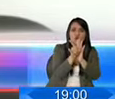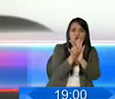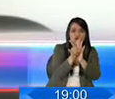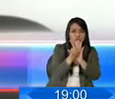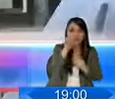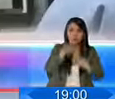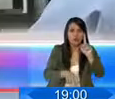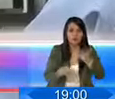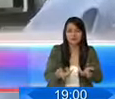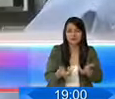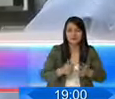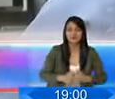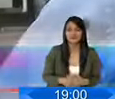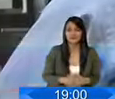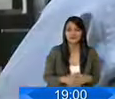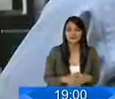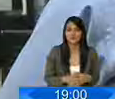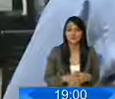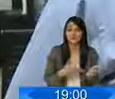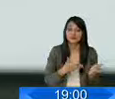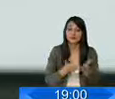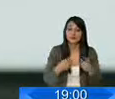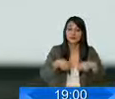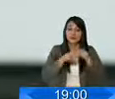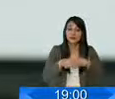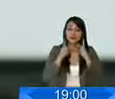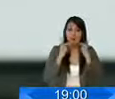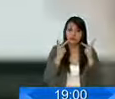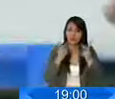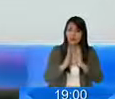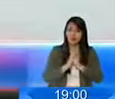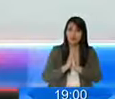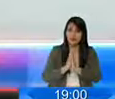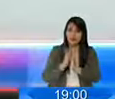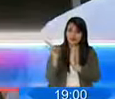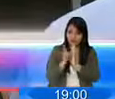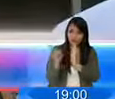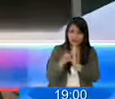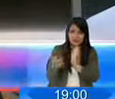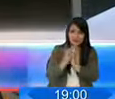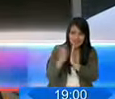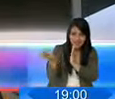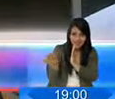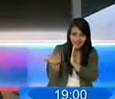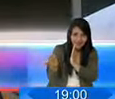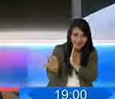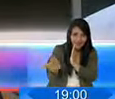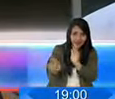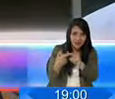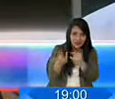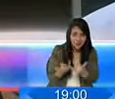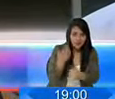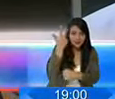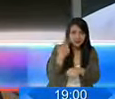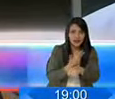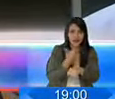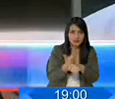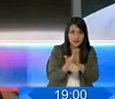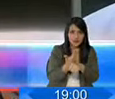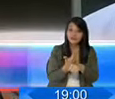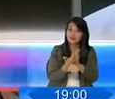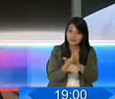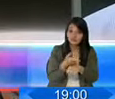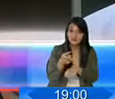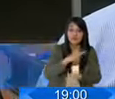como tal. Sercov asegura que se ha solicitado en reiteradas ocasiones su registro. Hemos hecho ya hasta ahora 3 insistencias